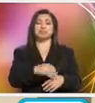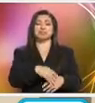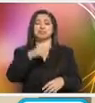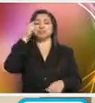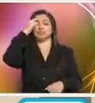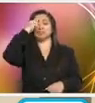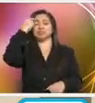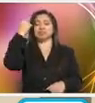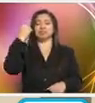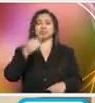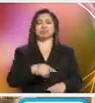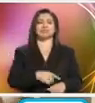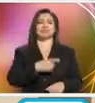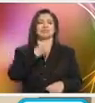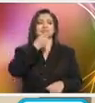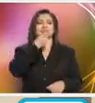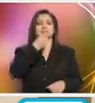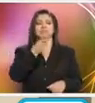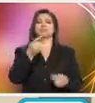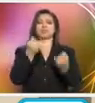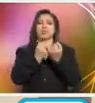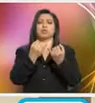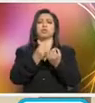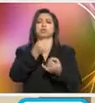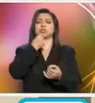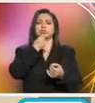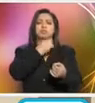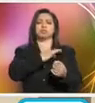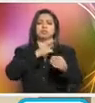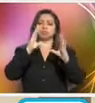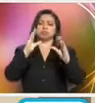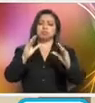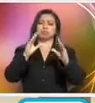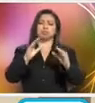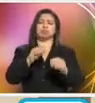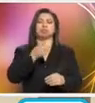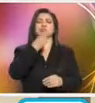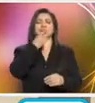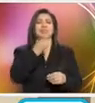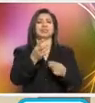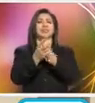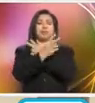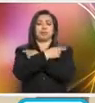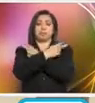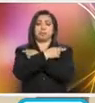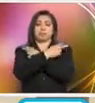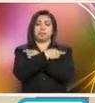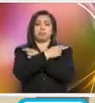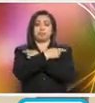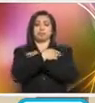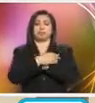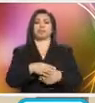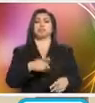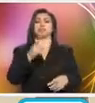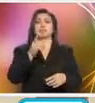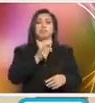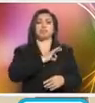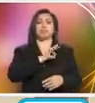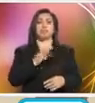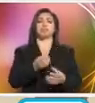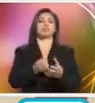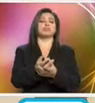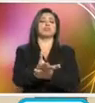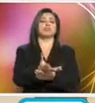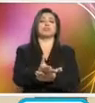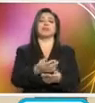Sin embargo, es bien importante resaltar que los periodos vacacionales y en los que tengamos la oportunidad de salir a la calle,